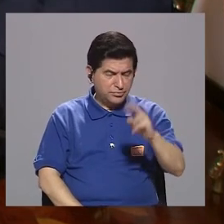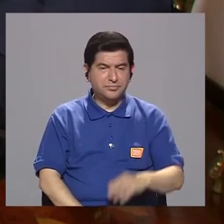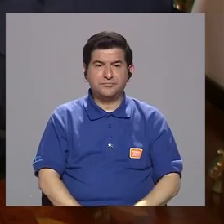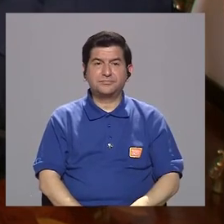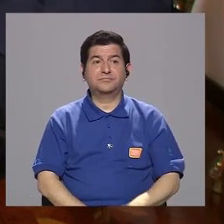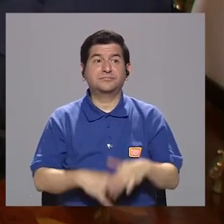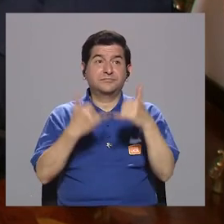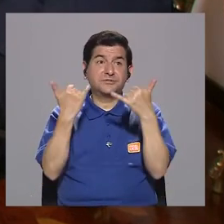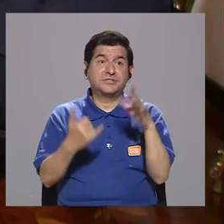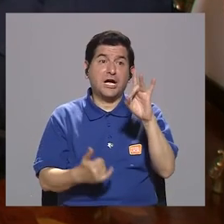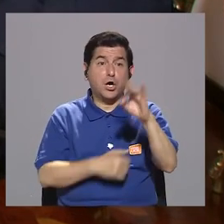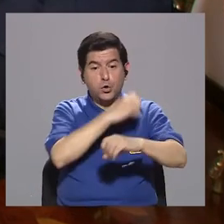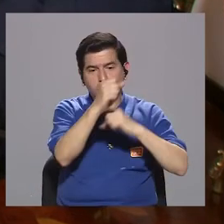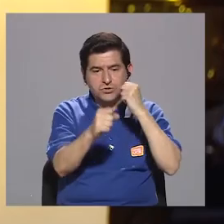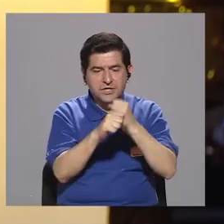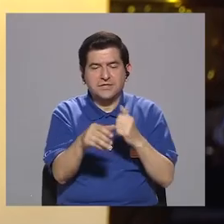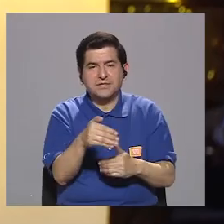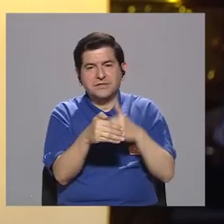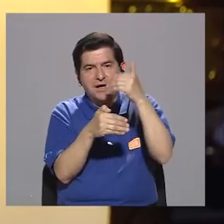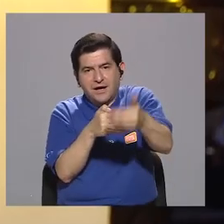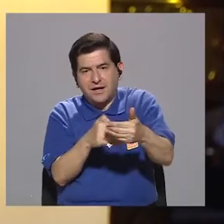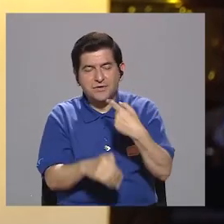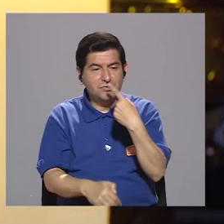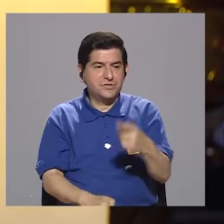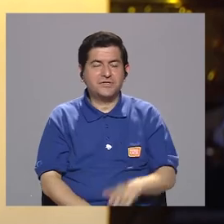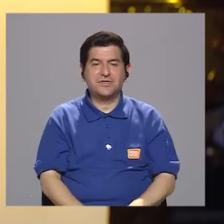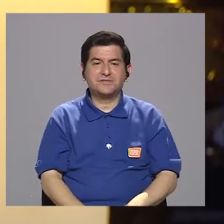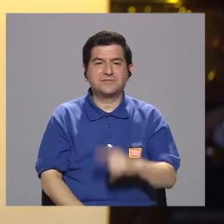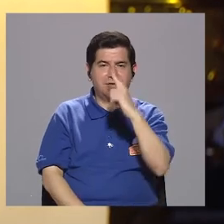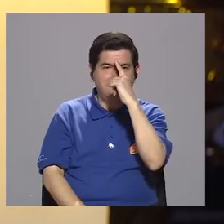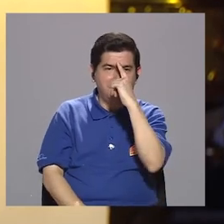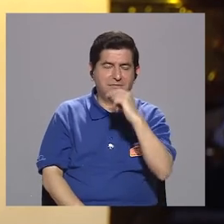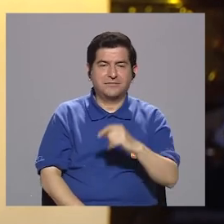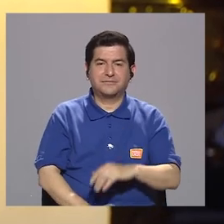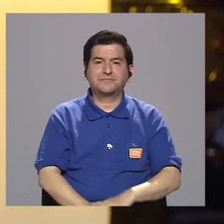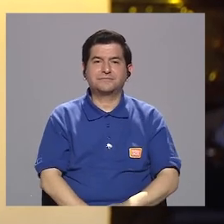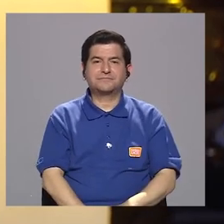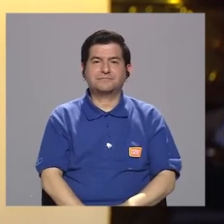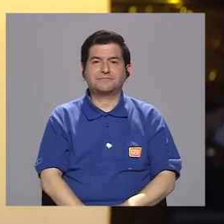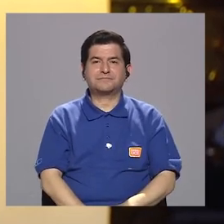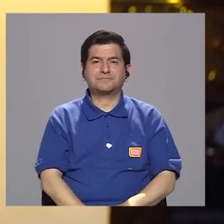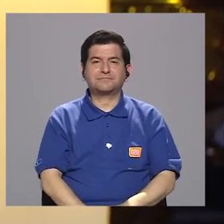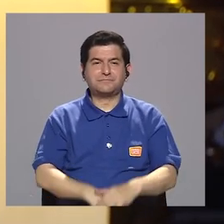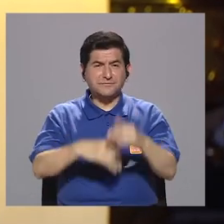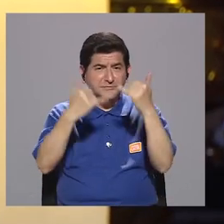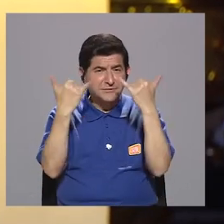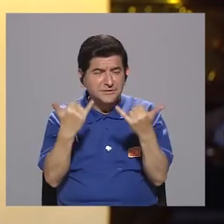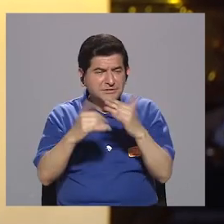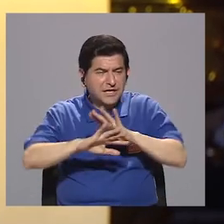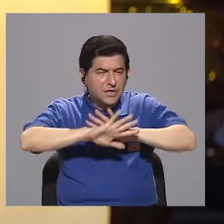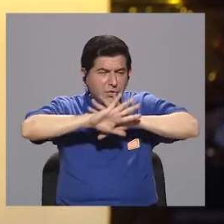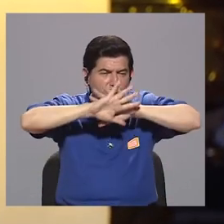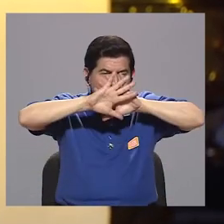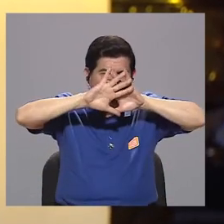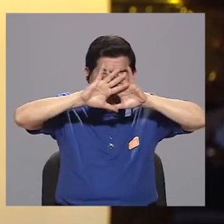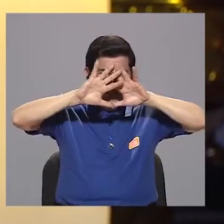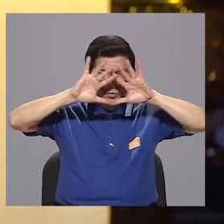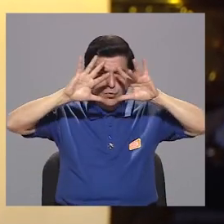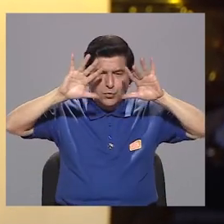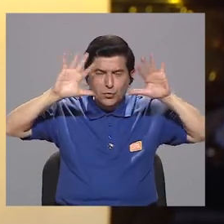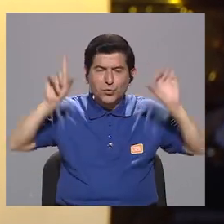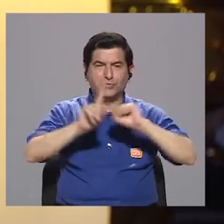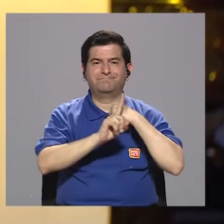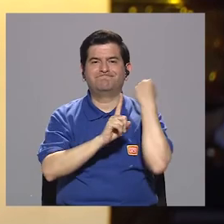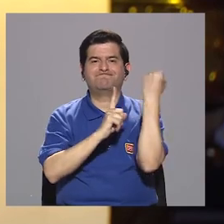pasado como 80 años, como dice Rafael Ángel. Y ya se van aclarando los nublados del